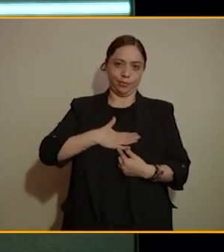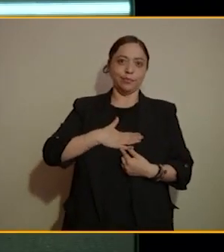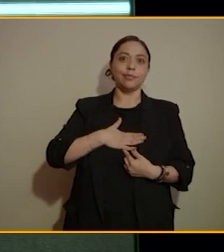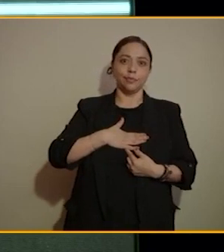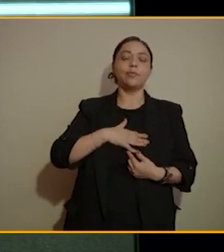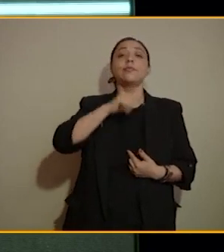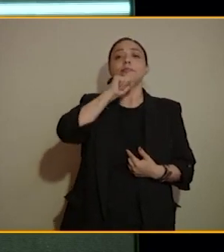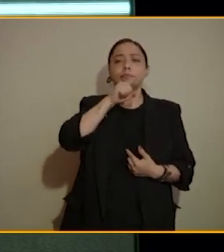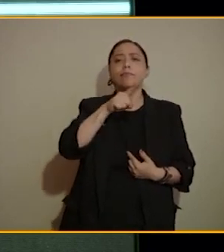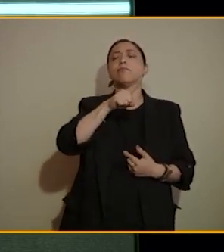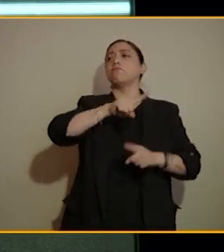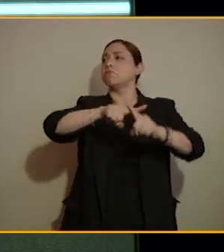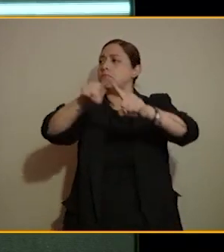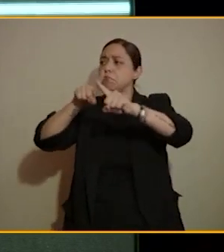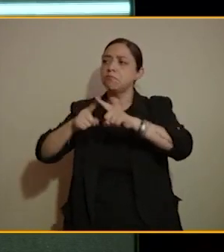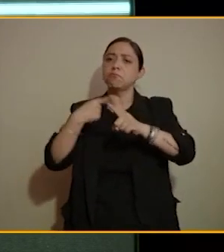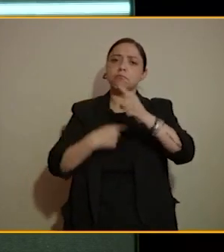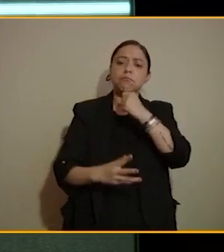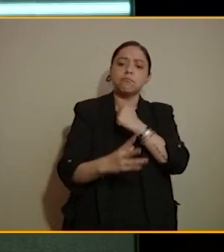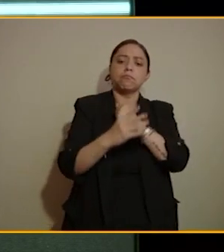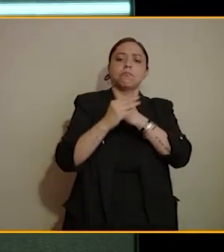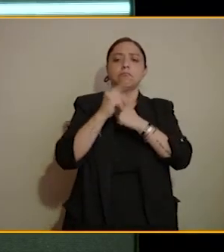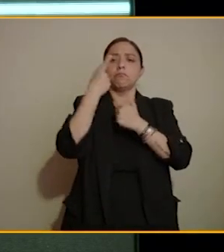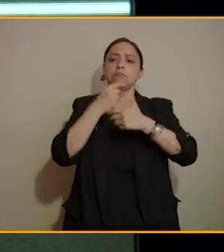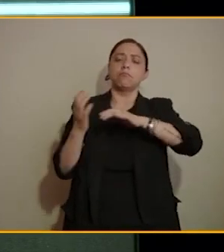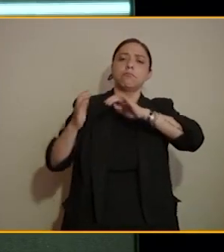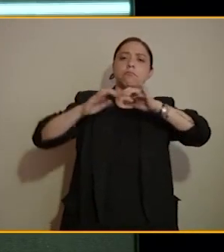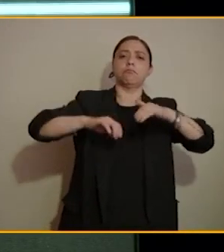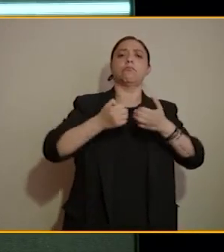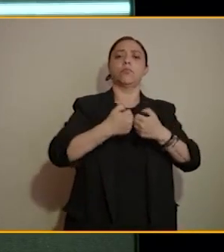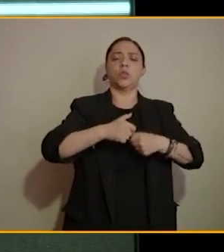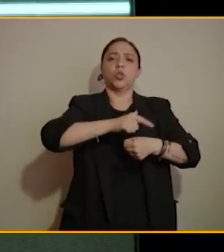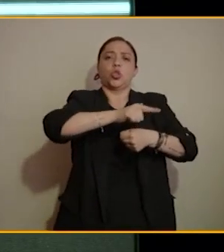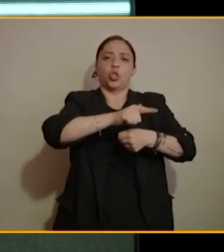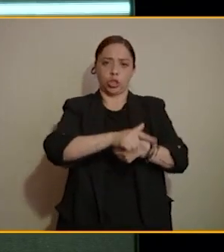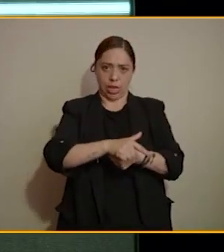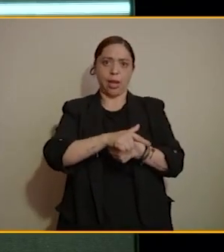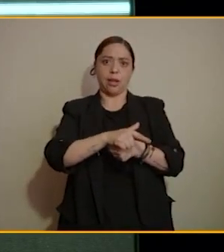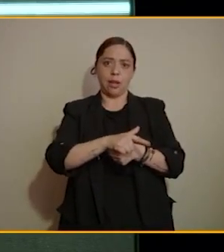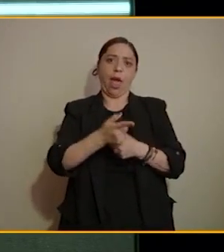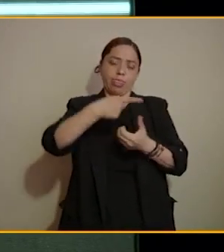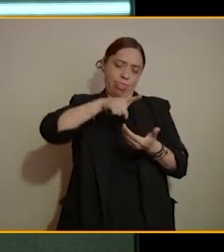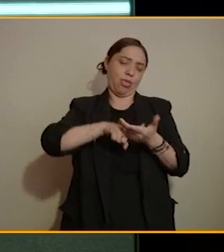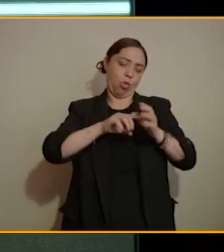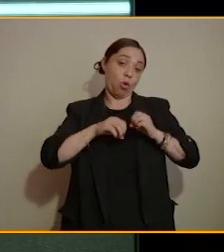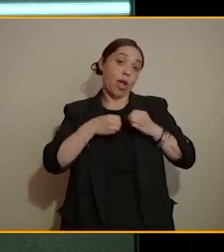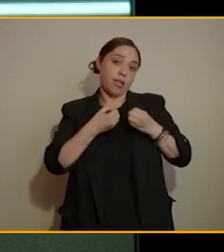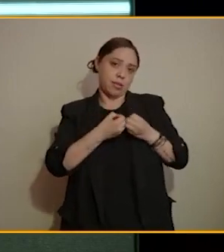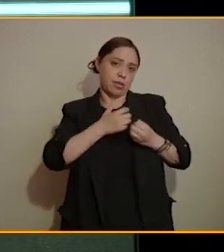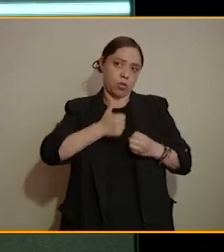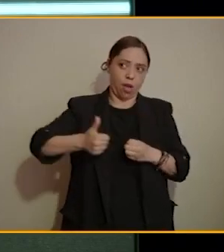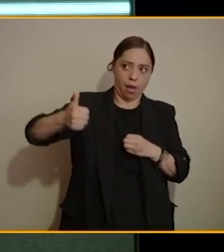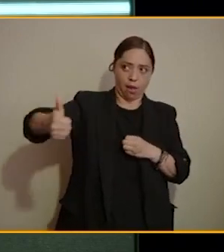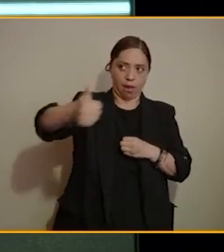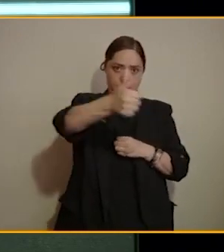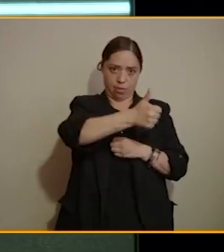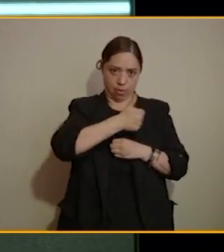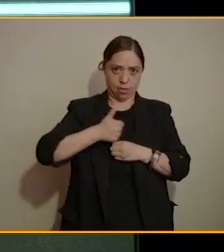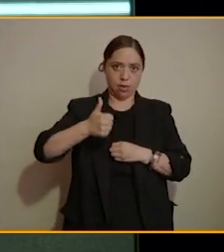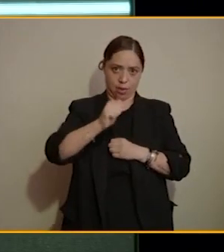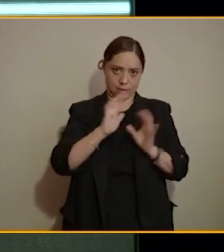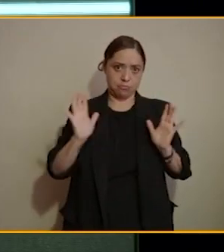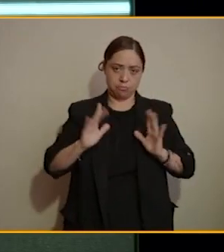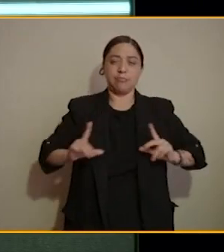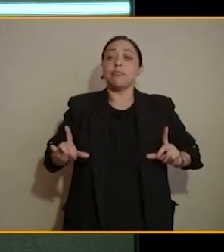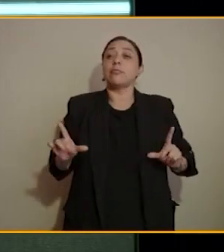permiten tener estos procesos de incorporación social dentro de nuestras organizaciones. Ya para